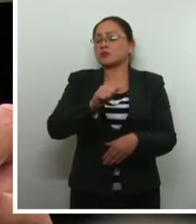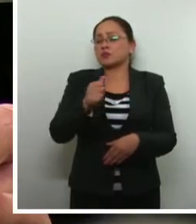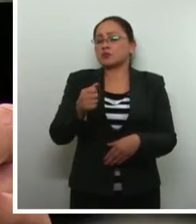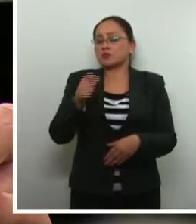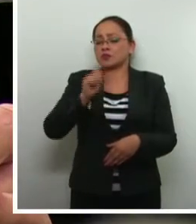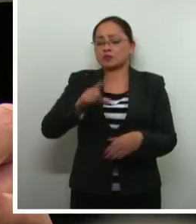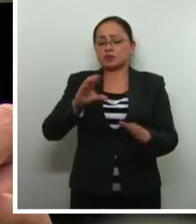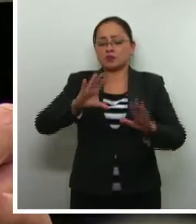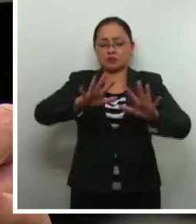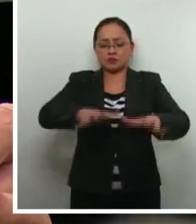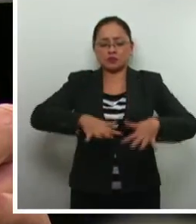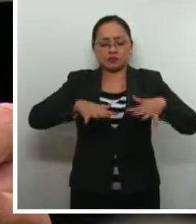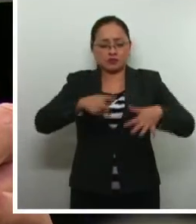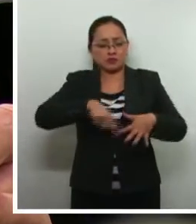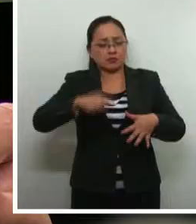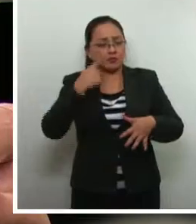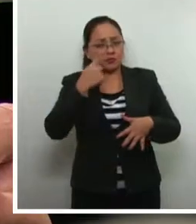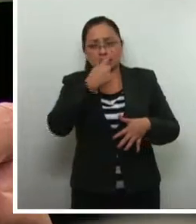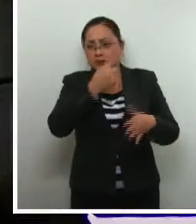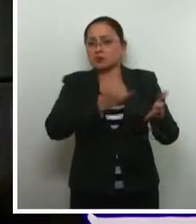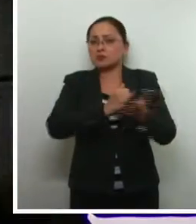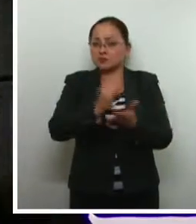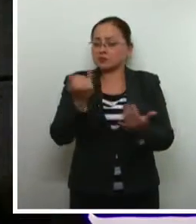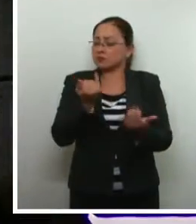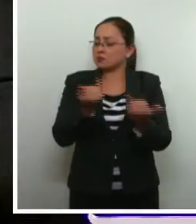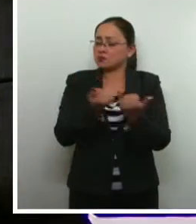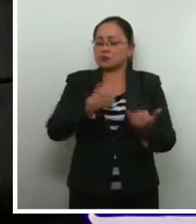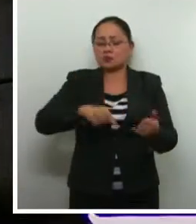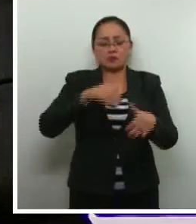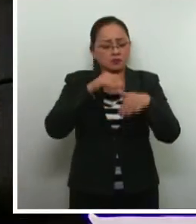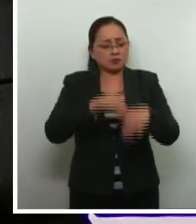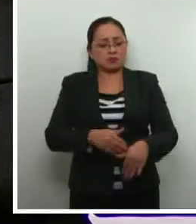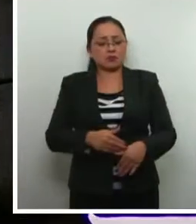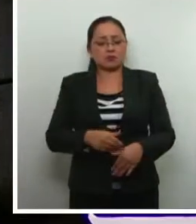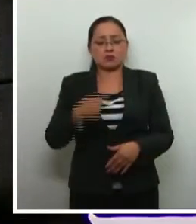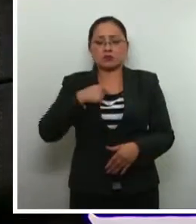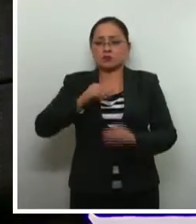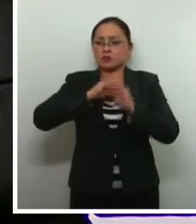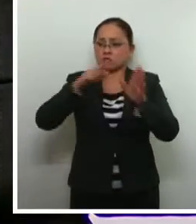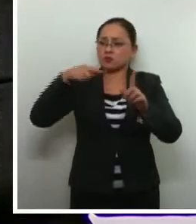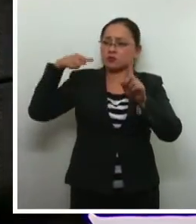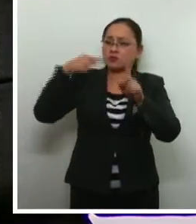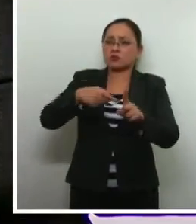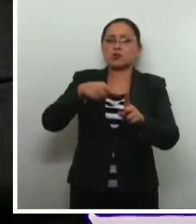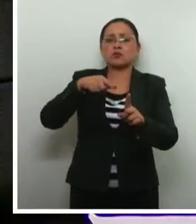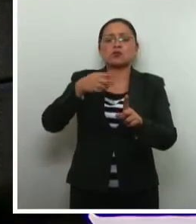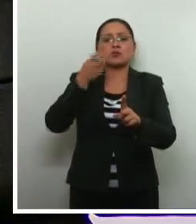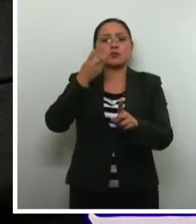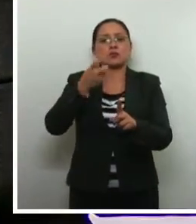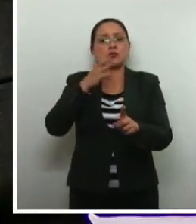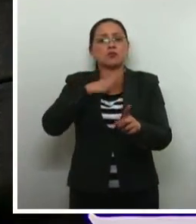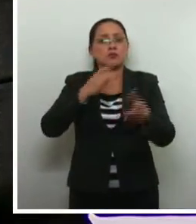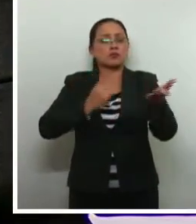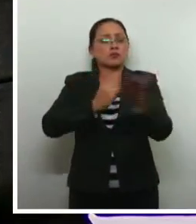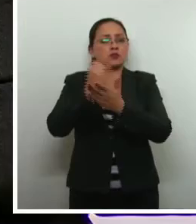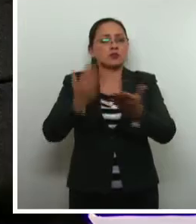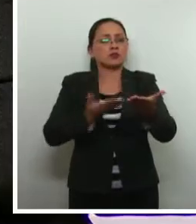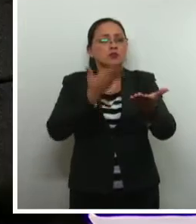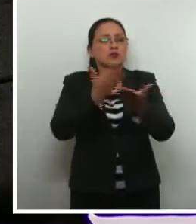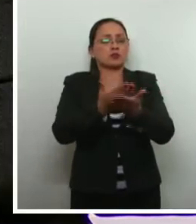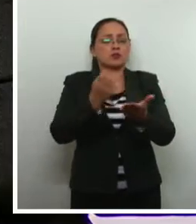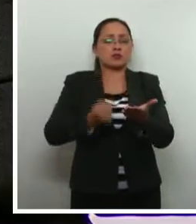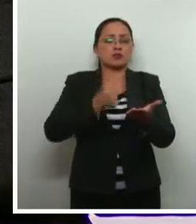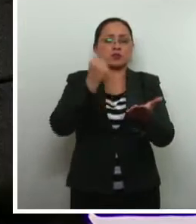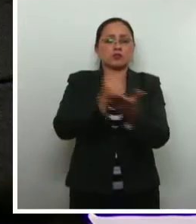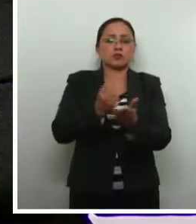esta asamblea. Y quiero también ser claro y firme. En ese sentido, ya hay un dictamen